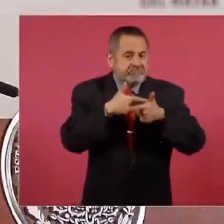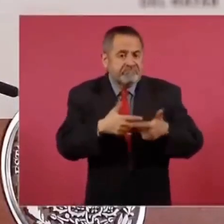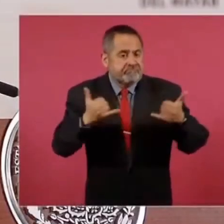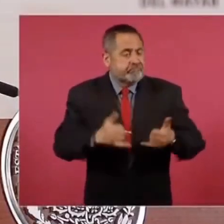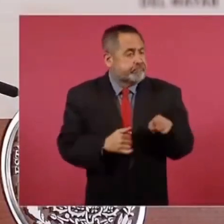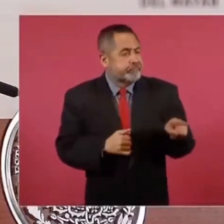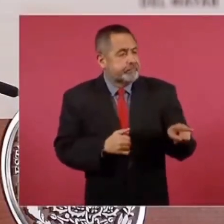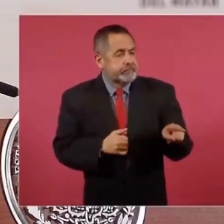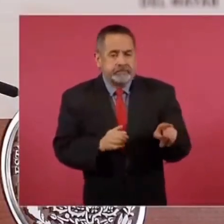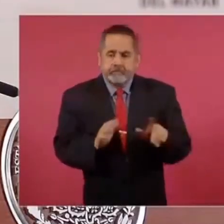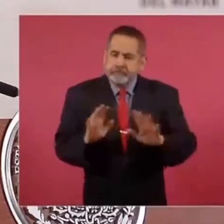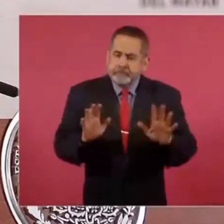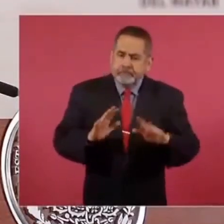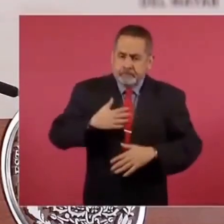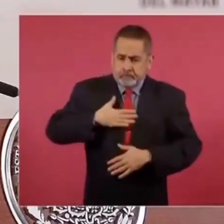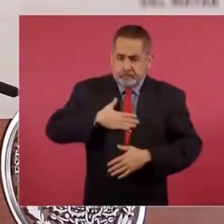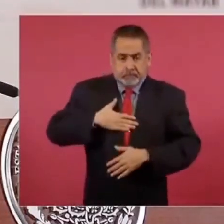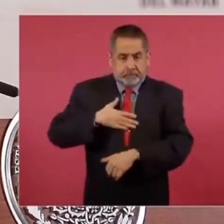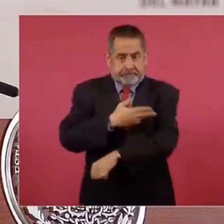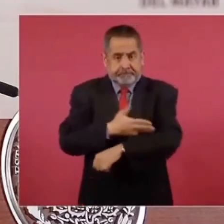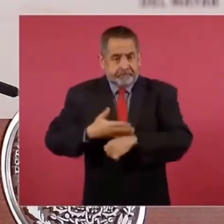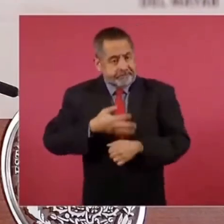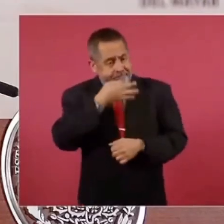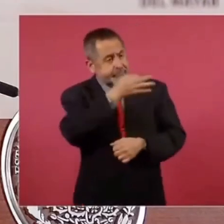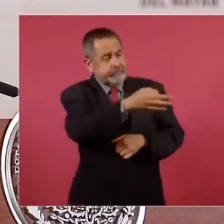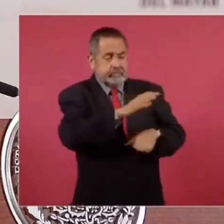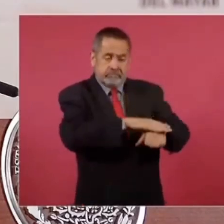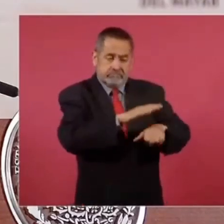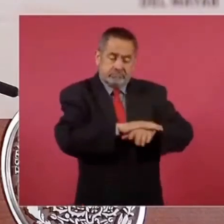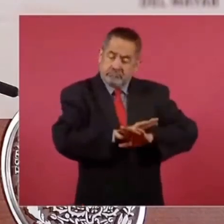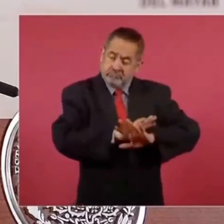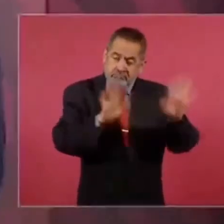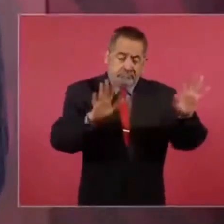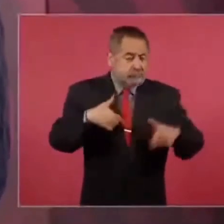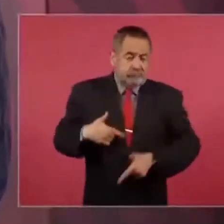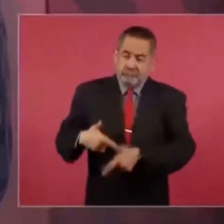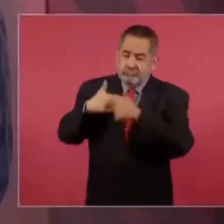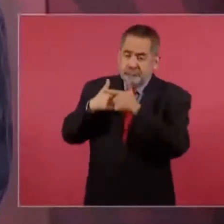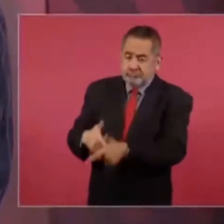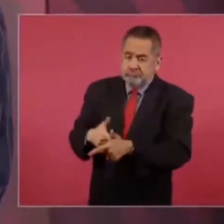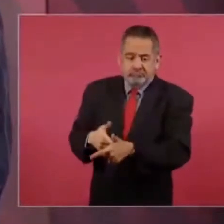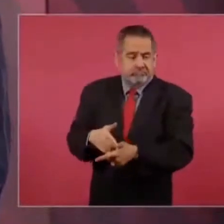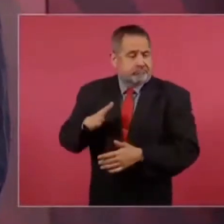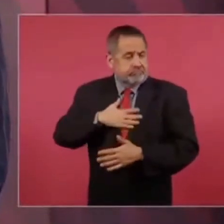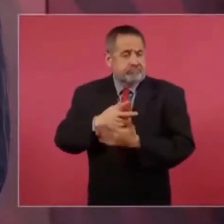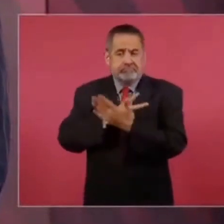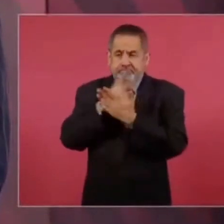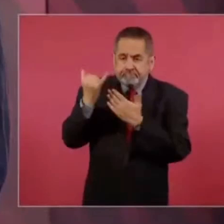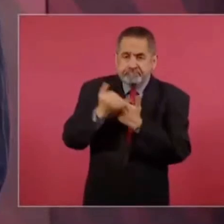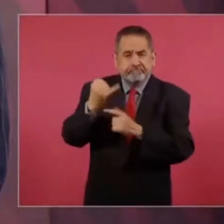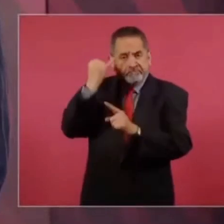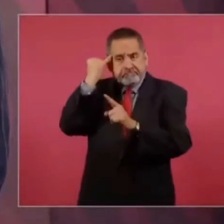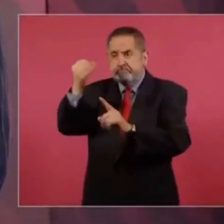Yo le dije que por mi parte nosotros seguiríamos igualmente el nuestro.